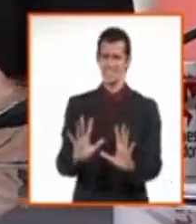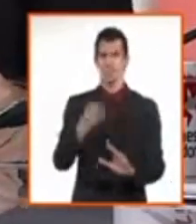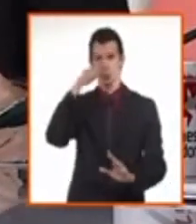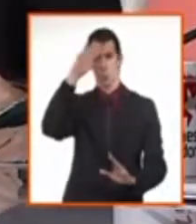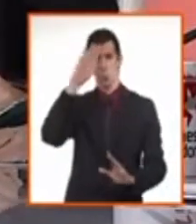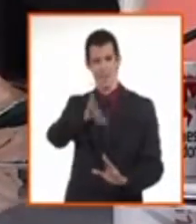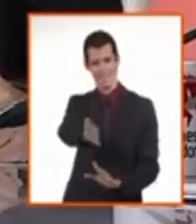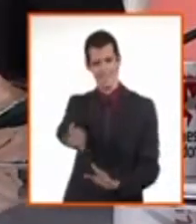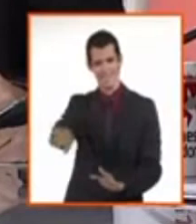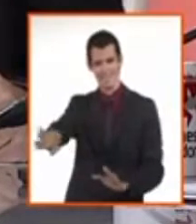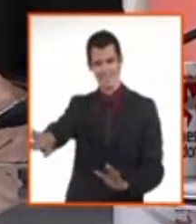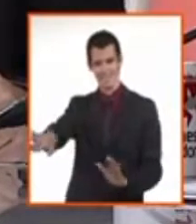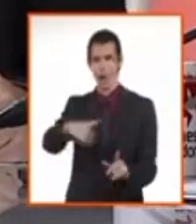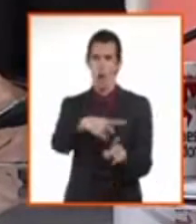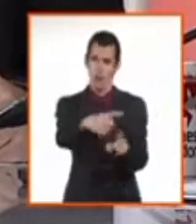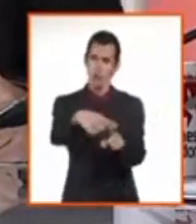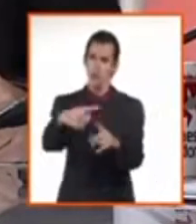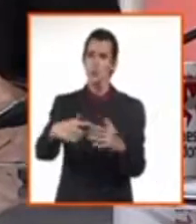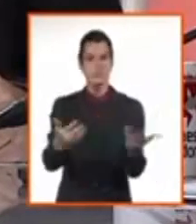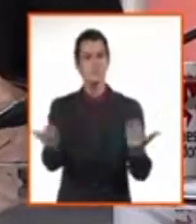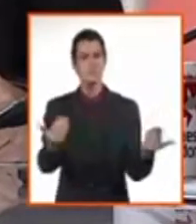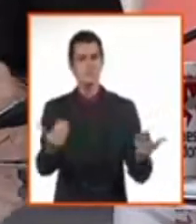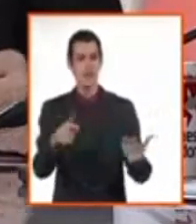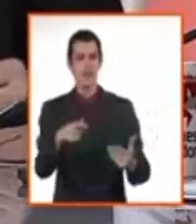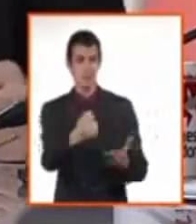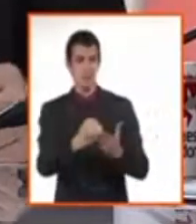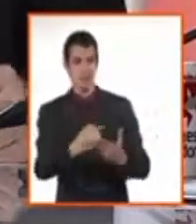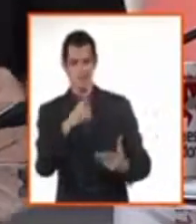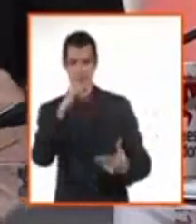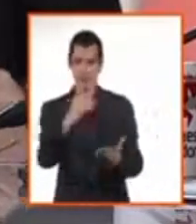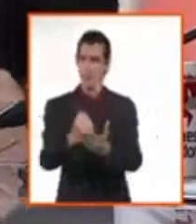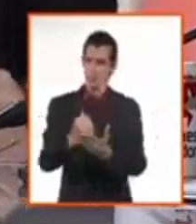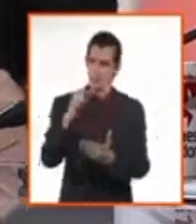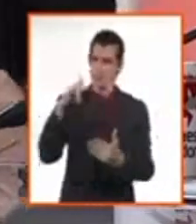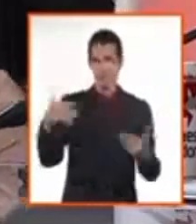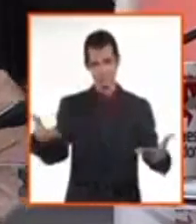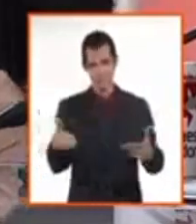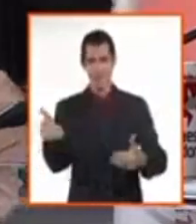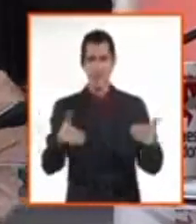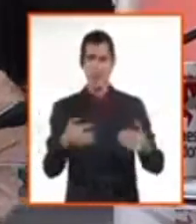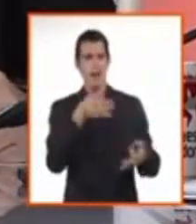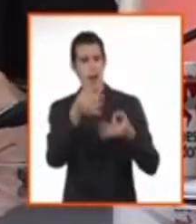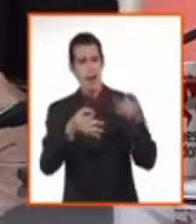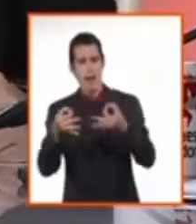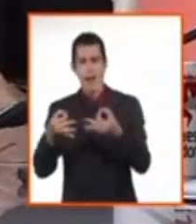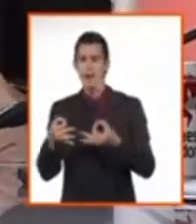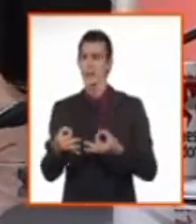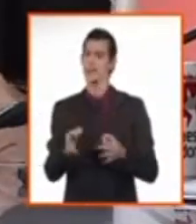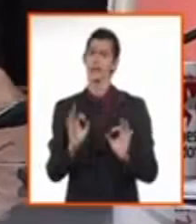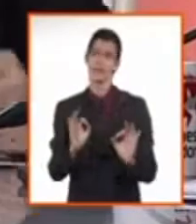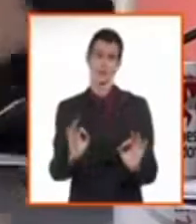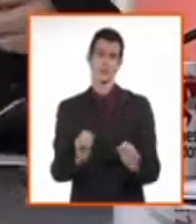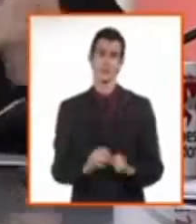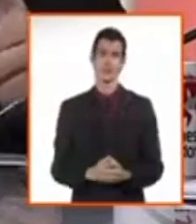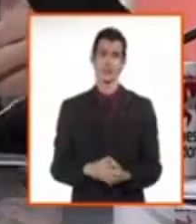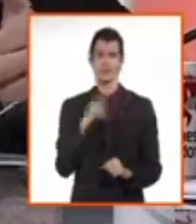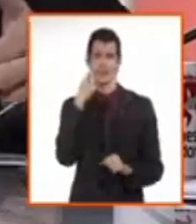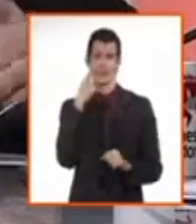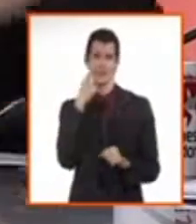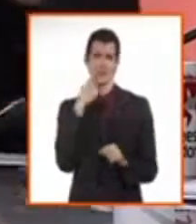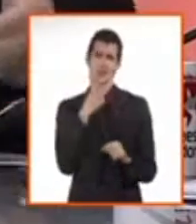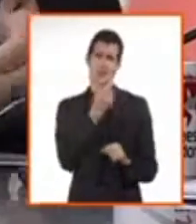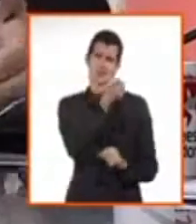el foro de sao paulo y del grupo de puebla donde están agrupados personalidades de este continente y donde están partidos políticos